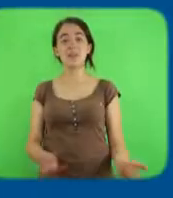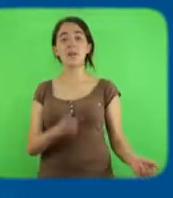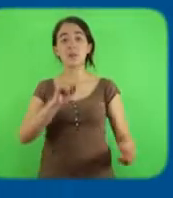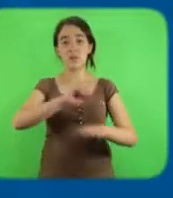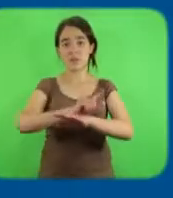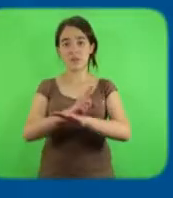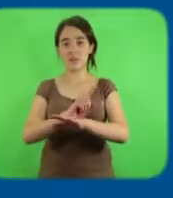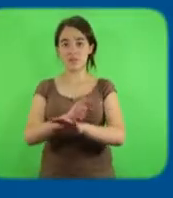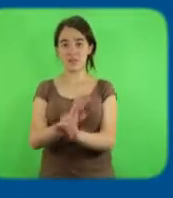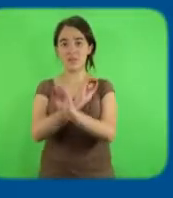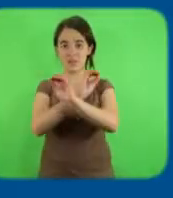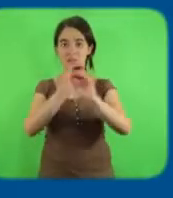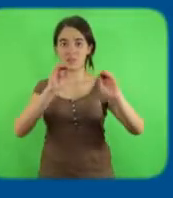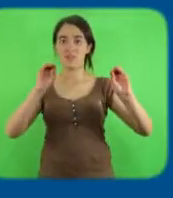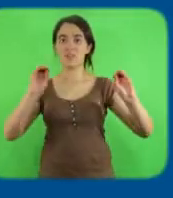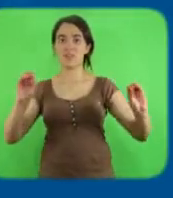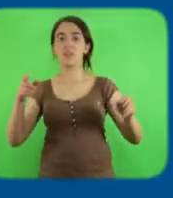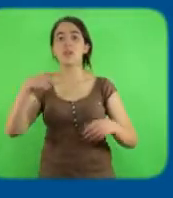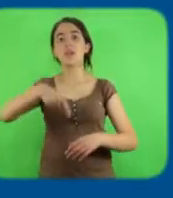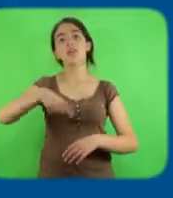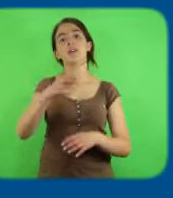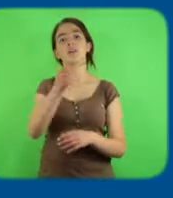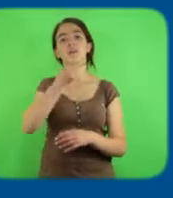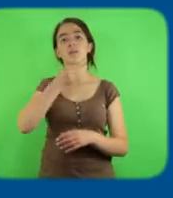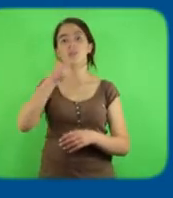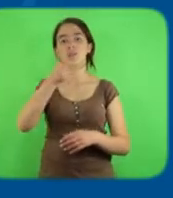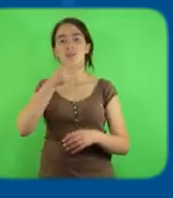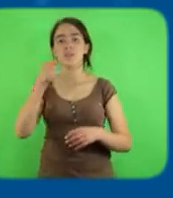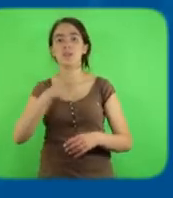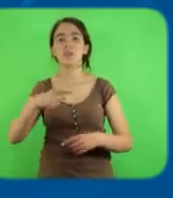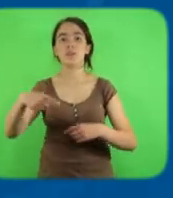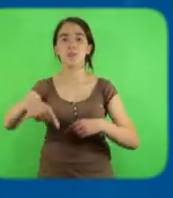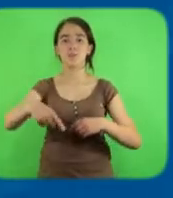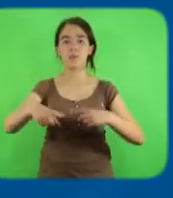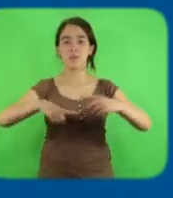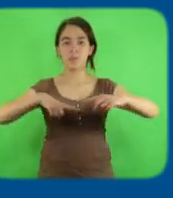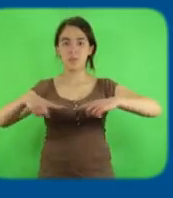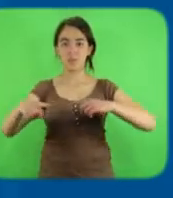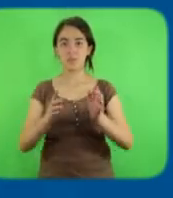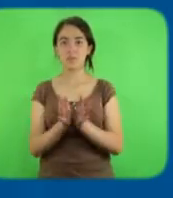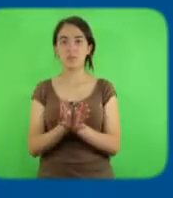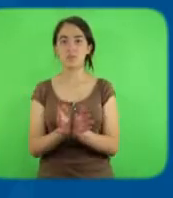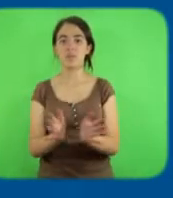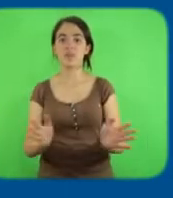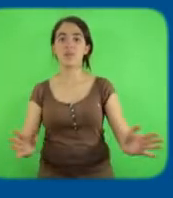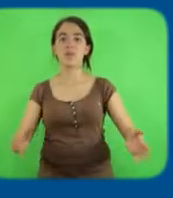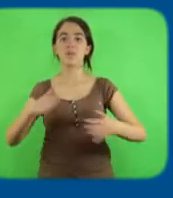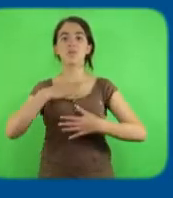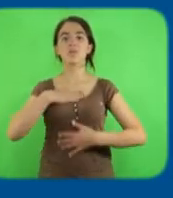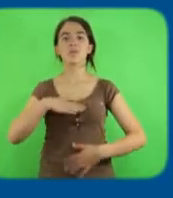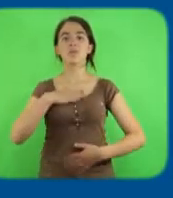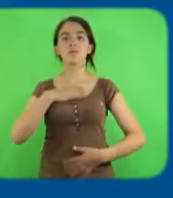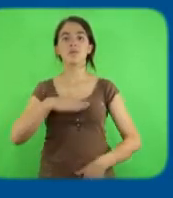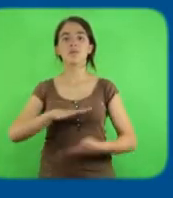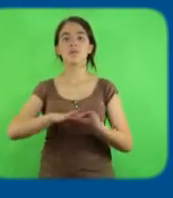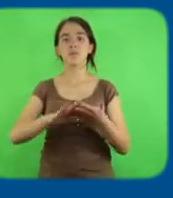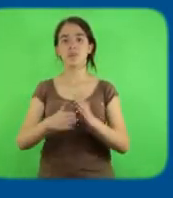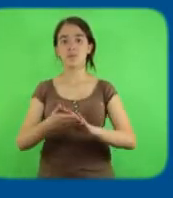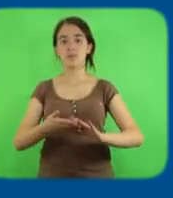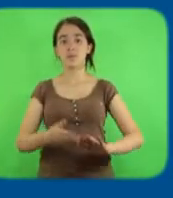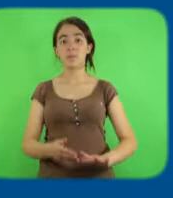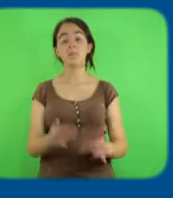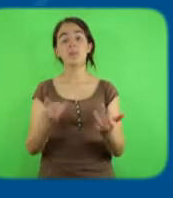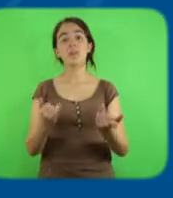finalizando el año, deseándoles a todos una feliz Navidad. Este es un minuto para informar el noticiero de la Administración Municipal del Carmen de